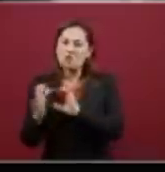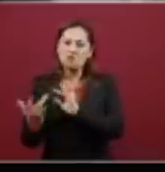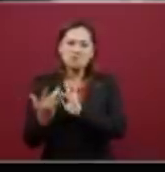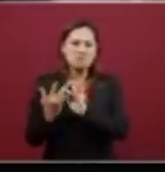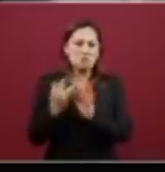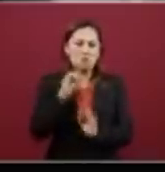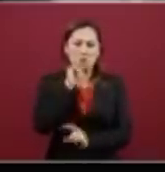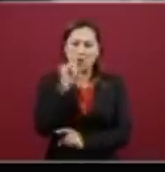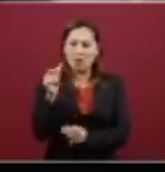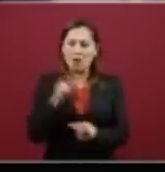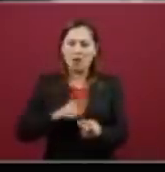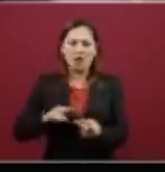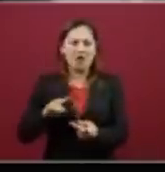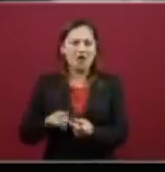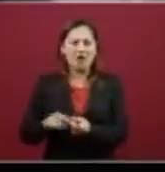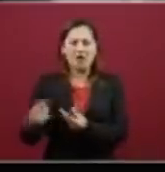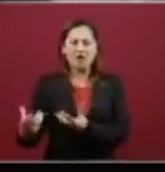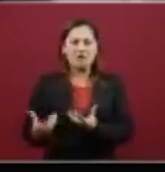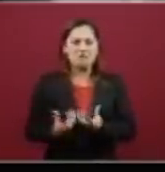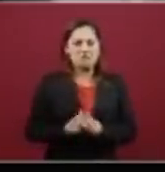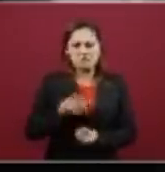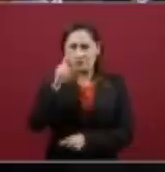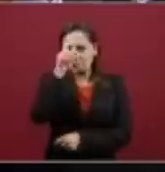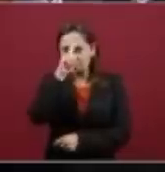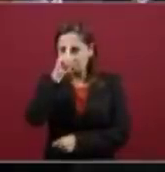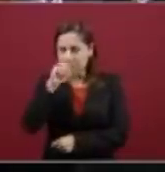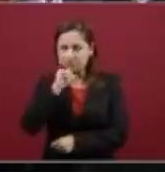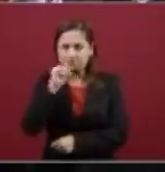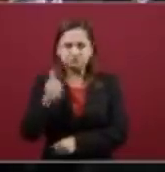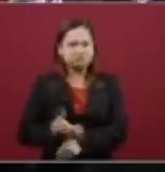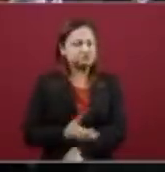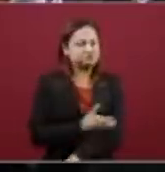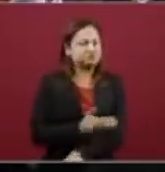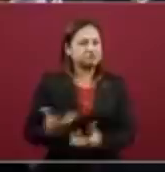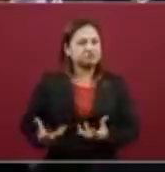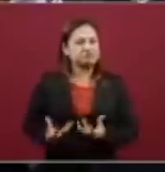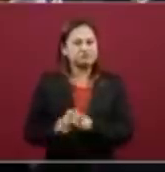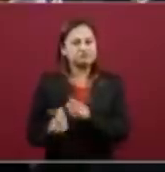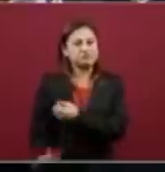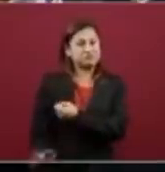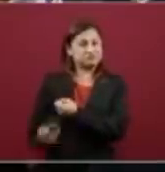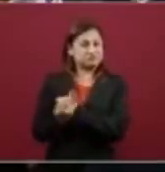acompañamiento, no hay defensoría. ¿El gobierno federal contempla